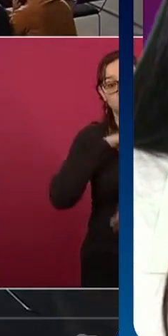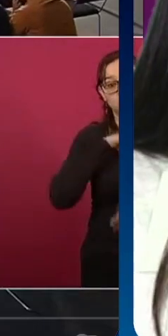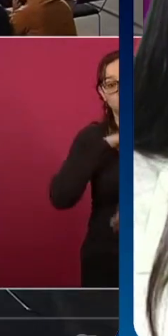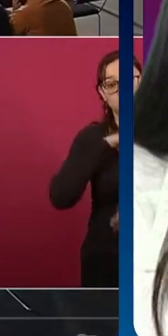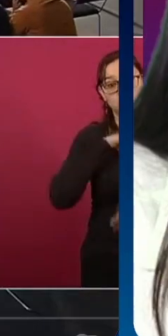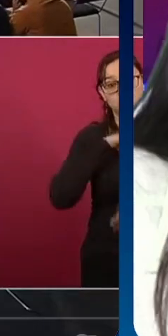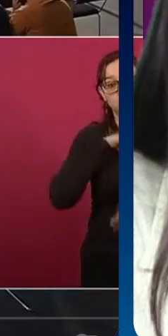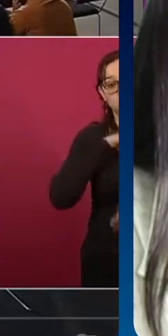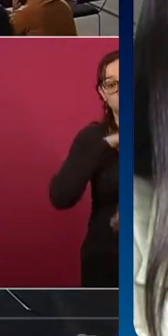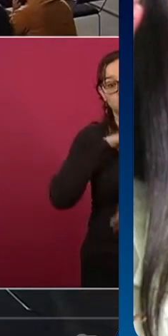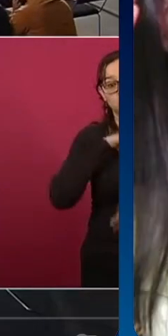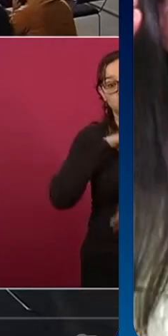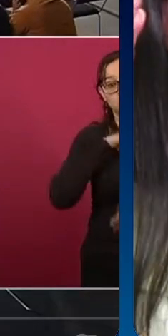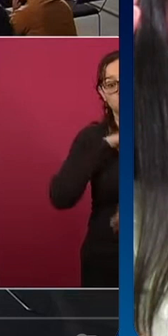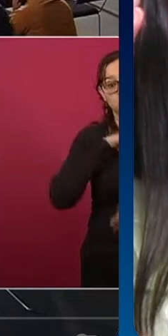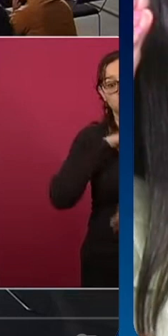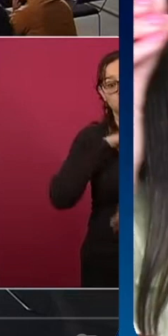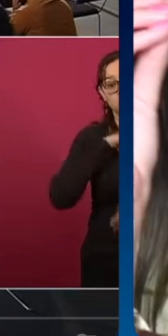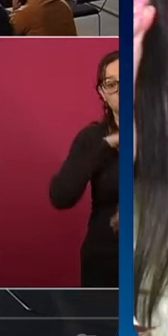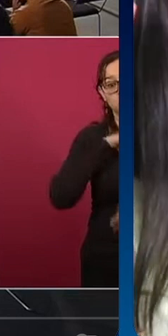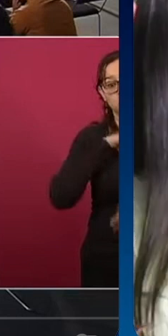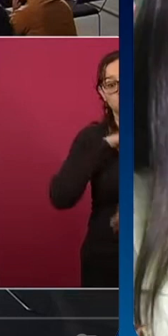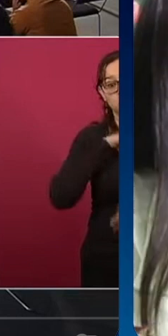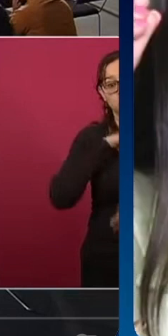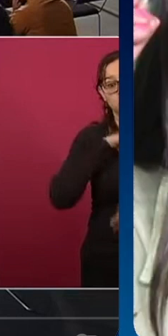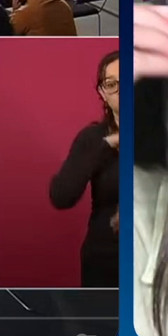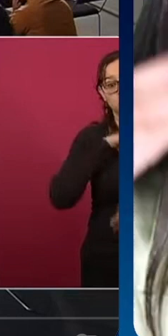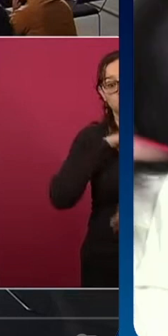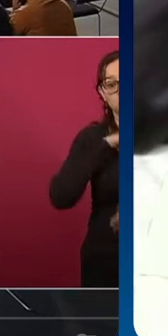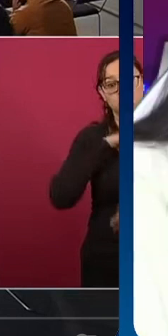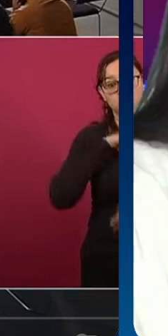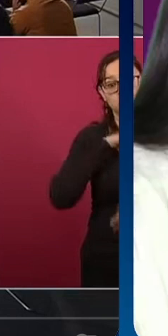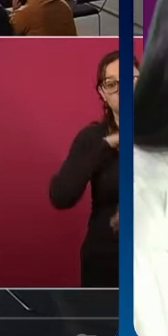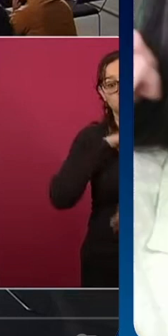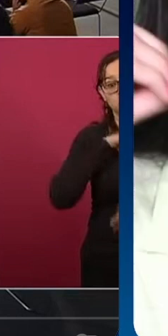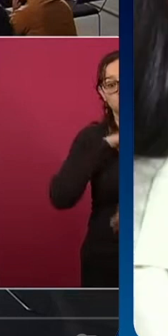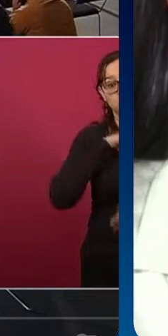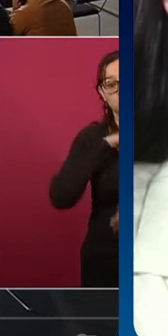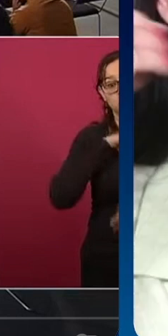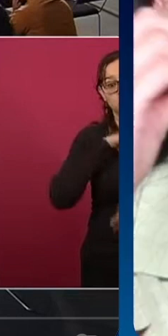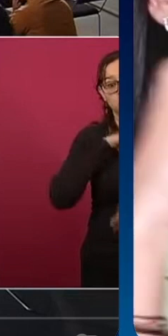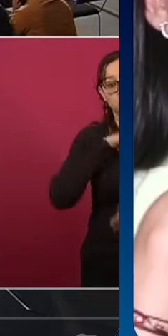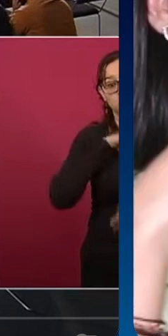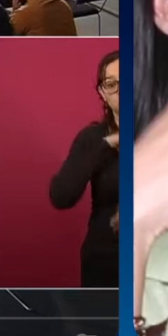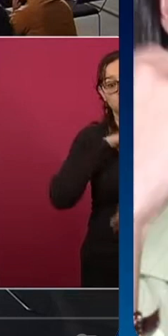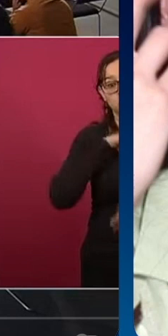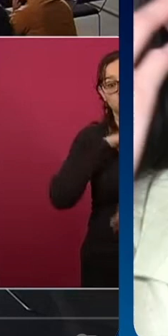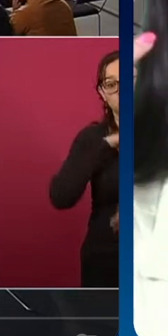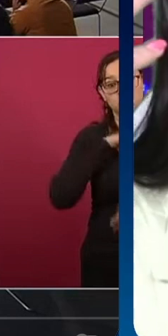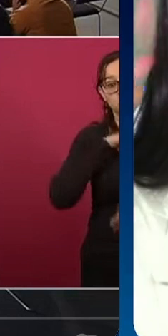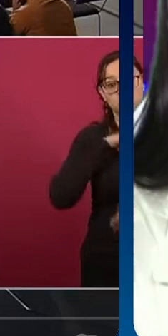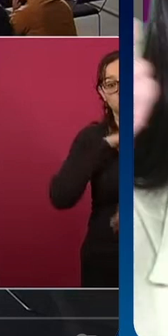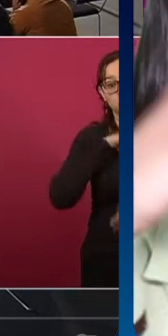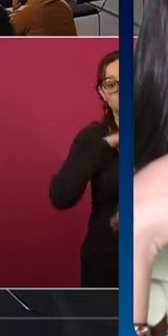es que bueno, esto debe de quedar muy en claro que el presidente no tiene pelos en la lengua y él se atreve a decir cosas que tal vez otros mandatarios por